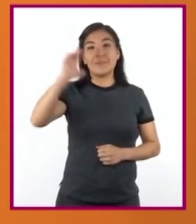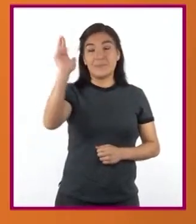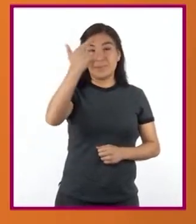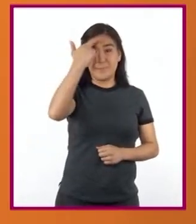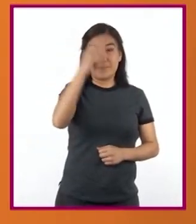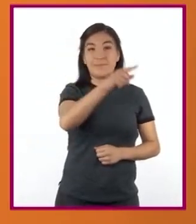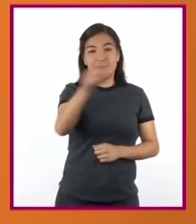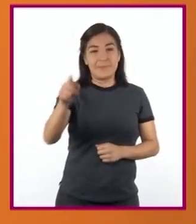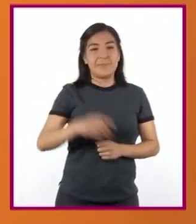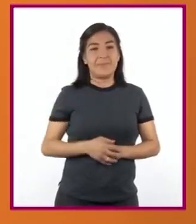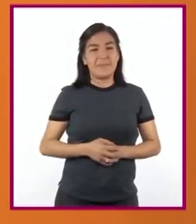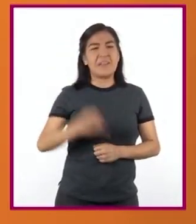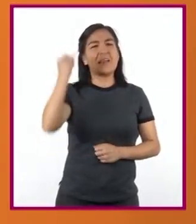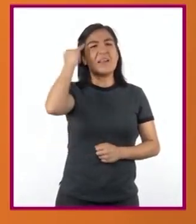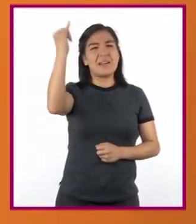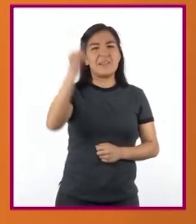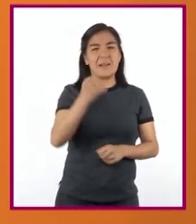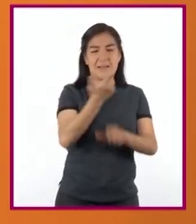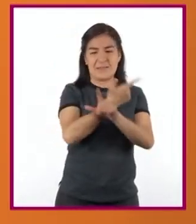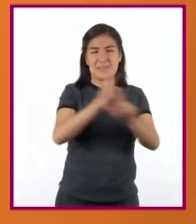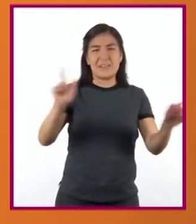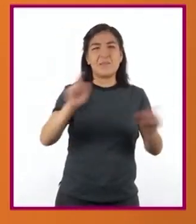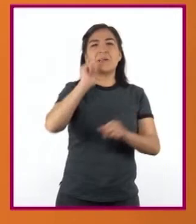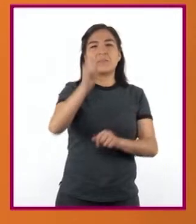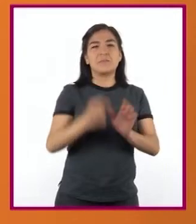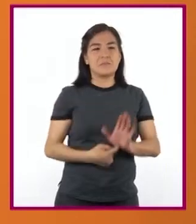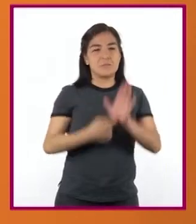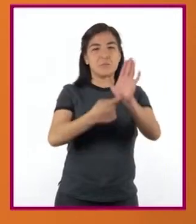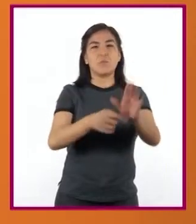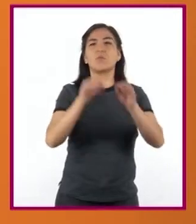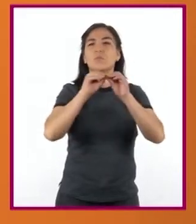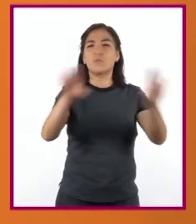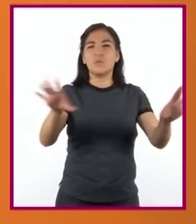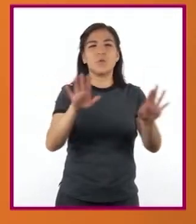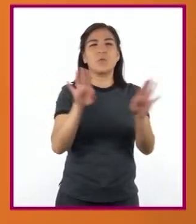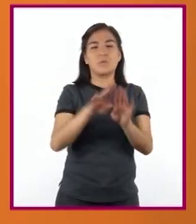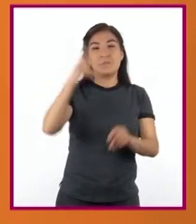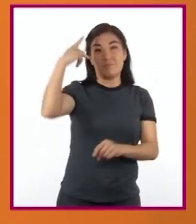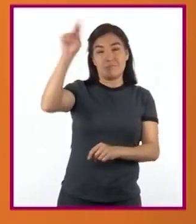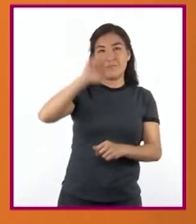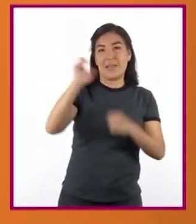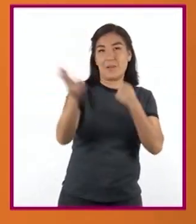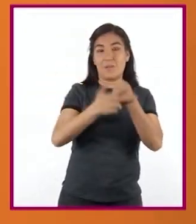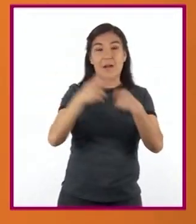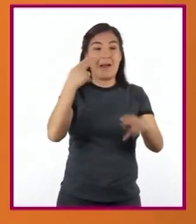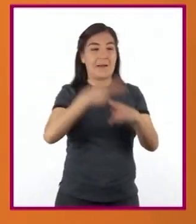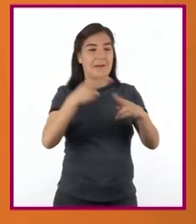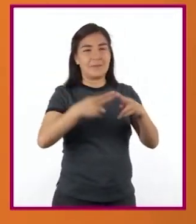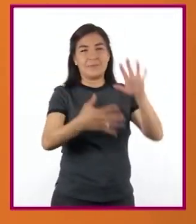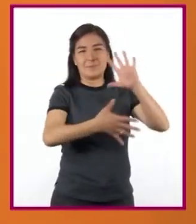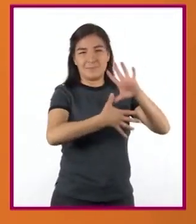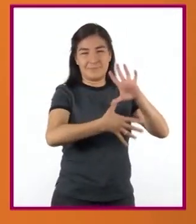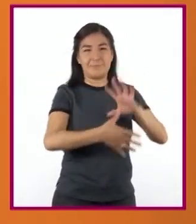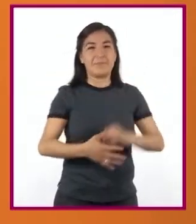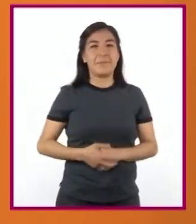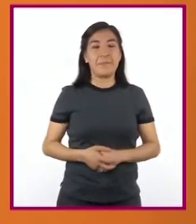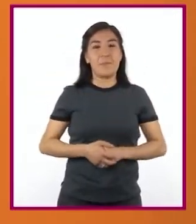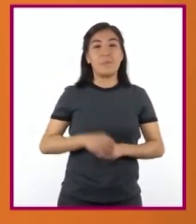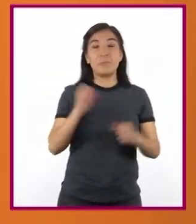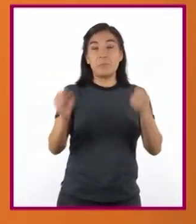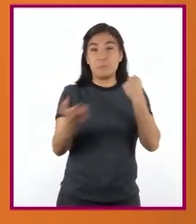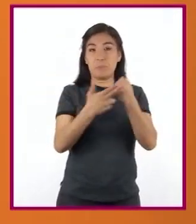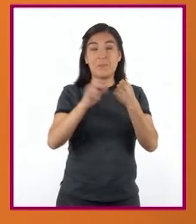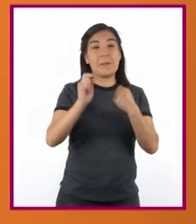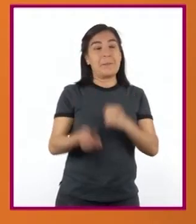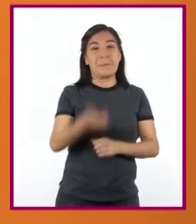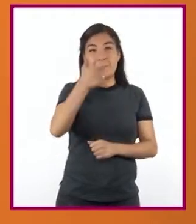Recordarán que las ideas liberales e ilustradas se difundieron desde Europa hasta América, primero en las 13